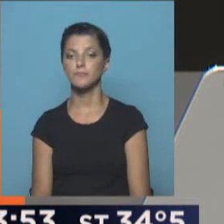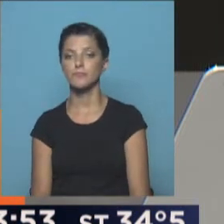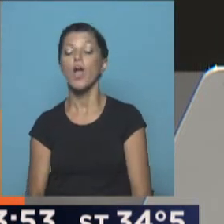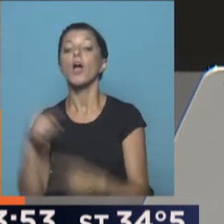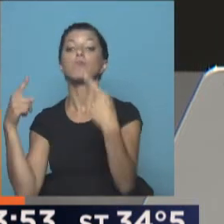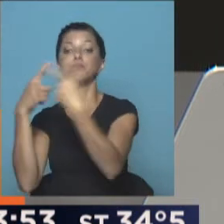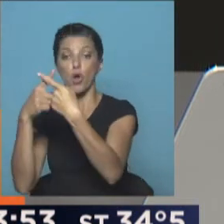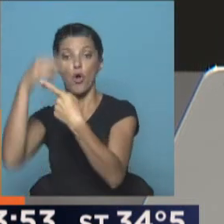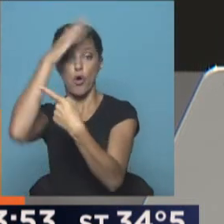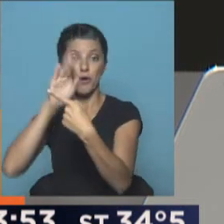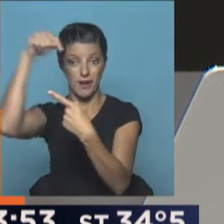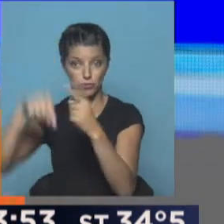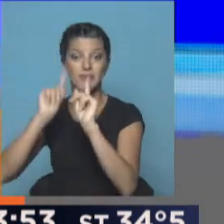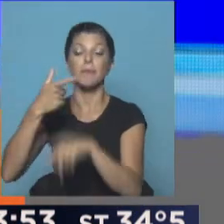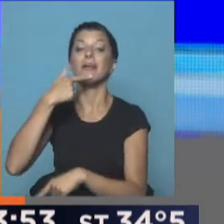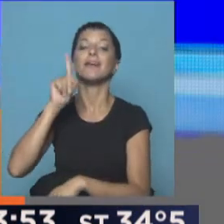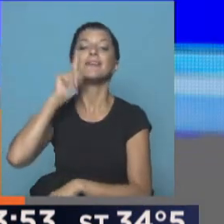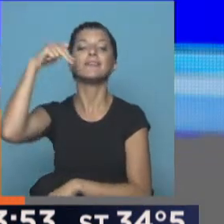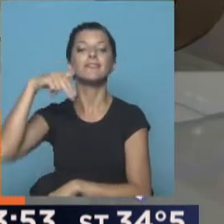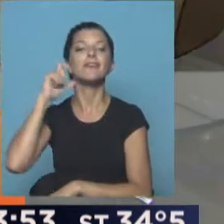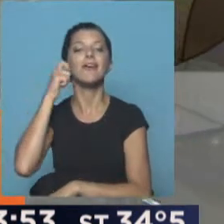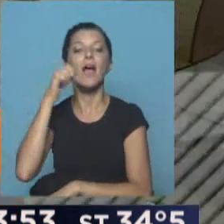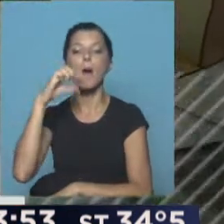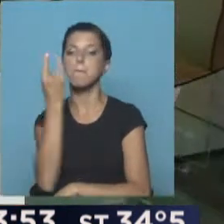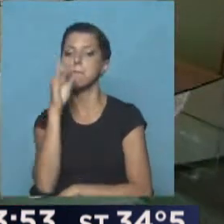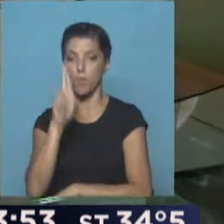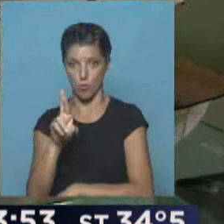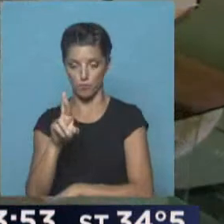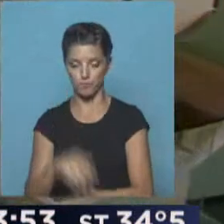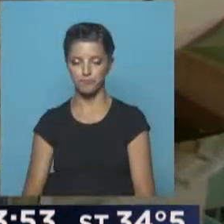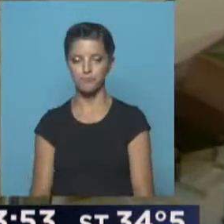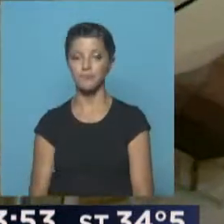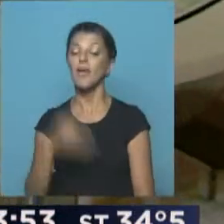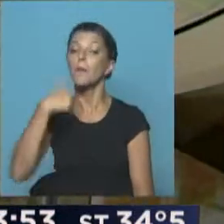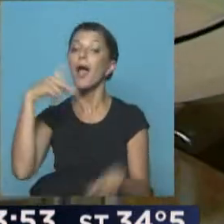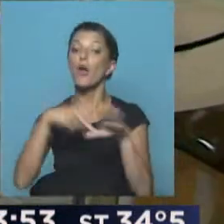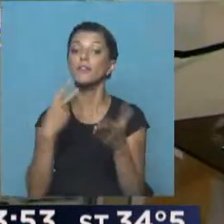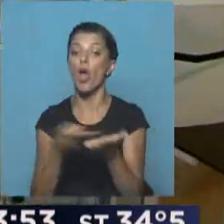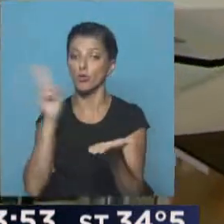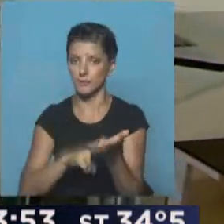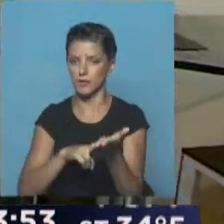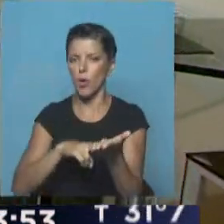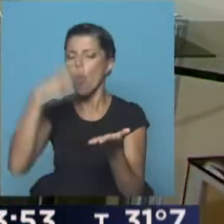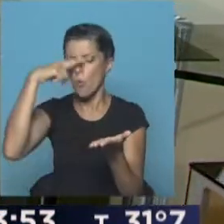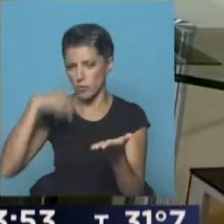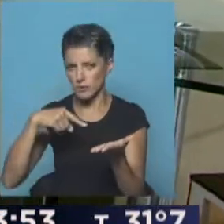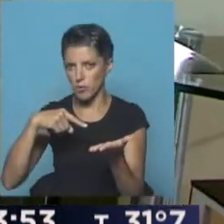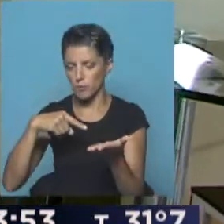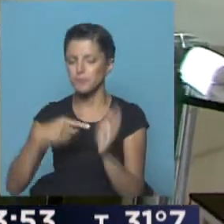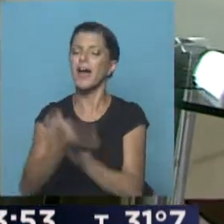del Sur y con Singapur. Nos estamos yendo a una nueva pausa y lo último, la veía